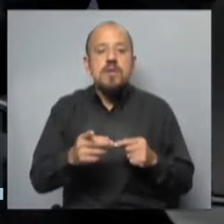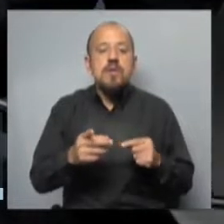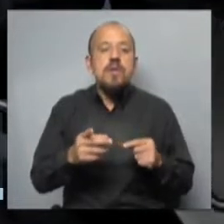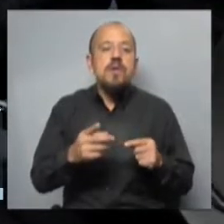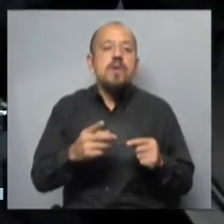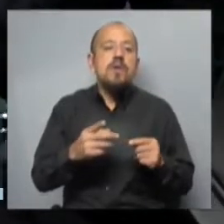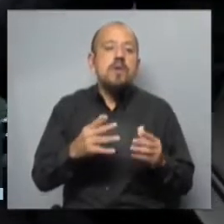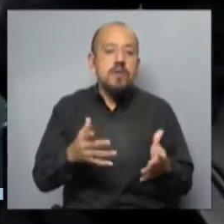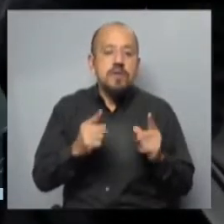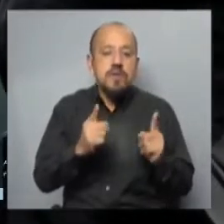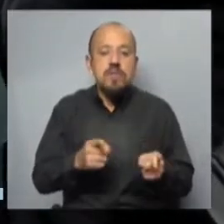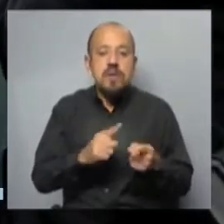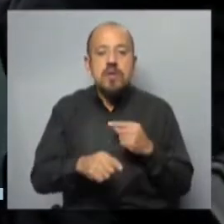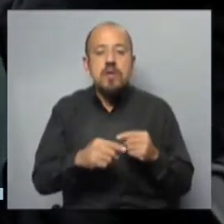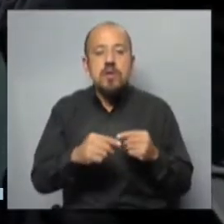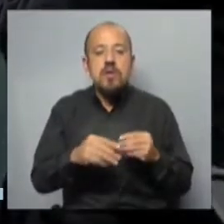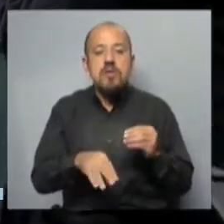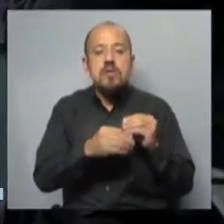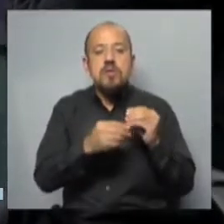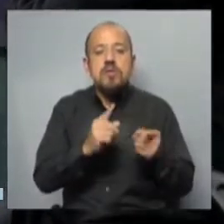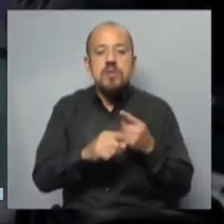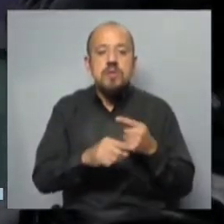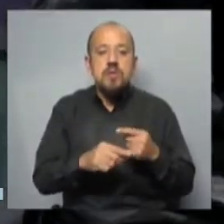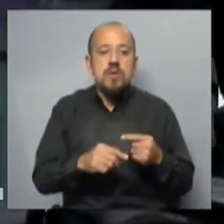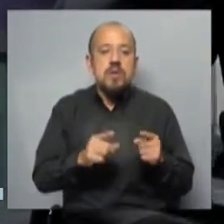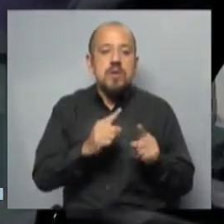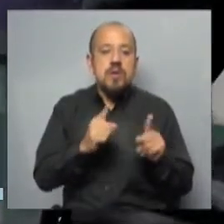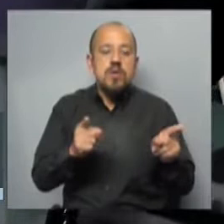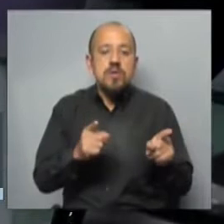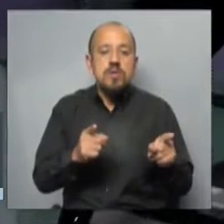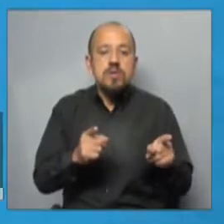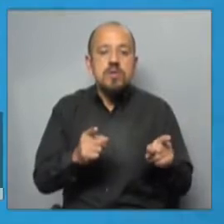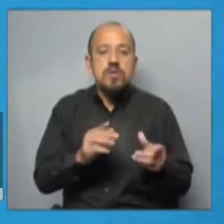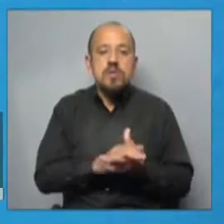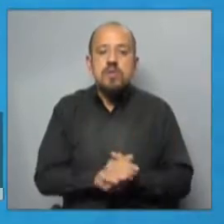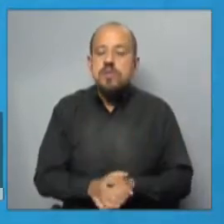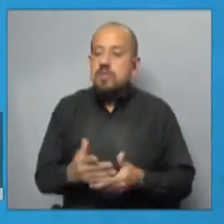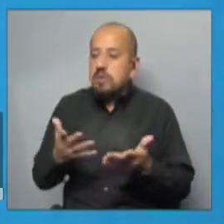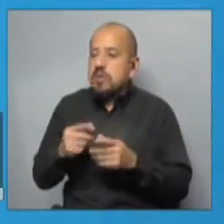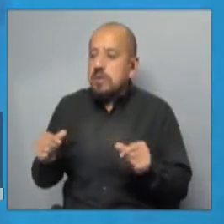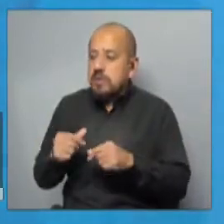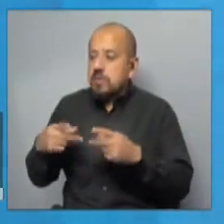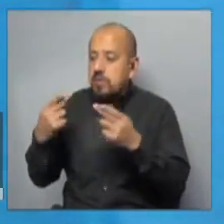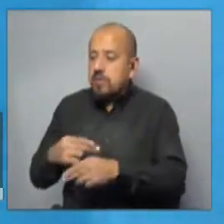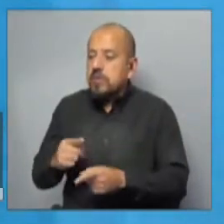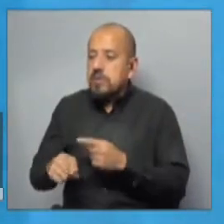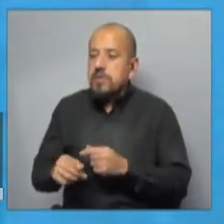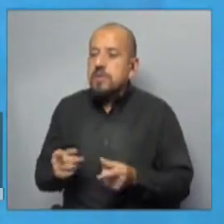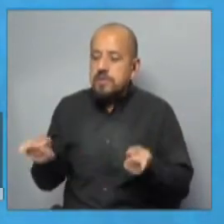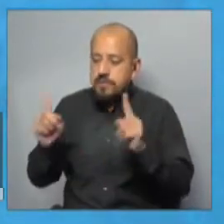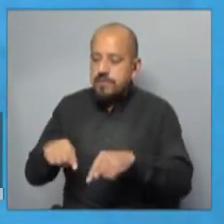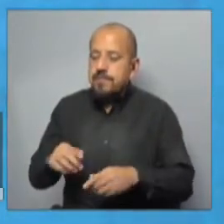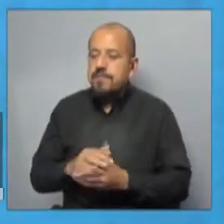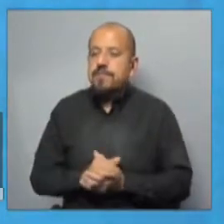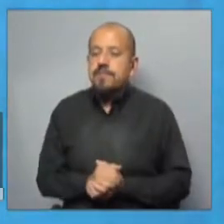y también los ingresos que no son una cuestión menor espera te propongo hacer una pausa y seguimos hablando después no se vayan en ya